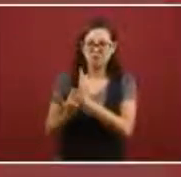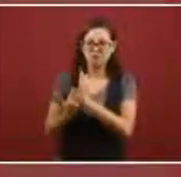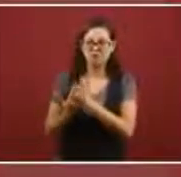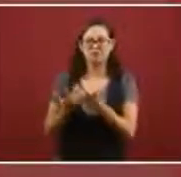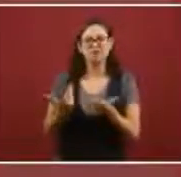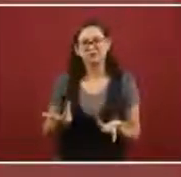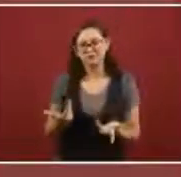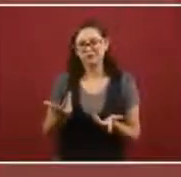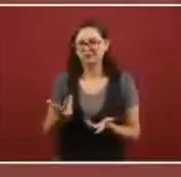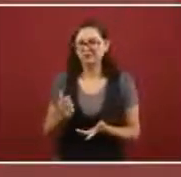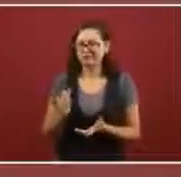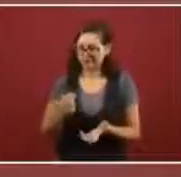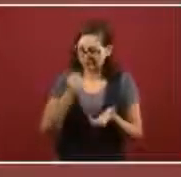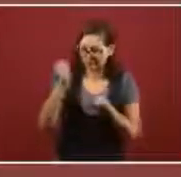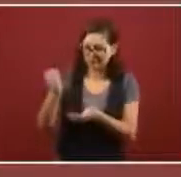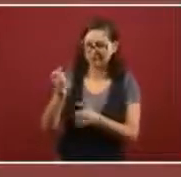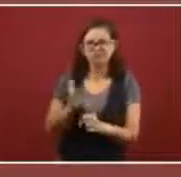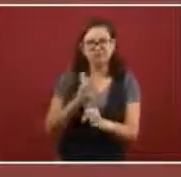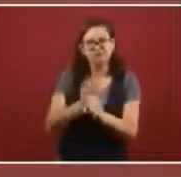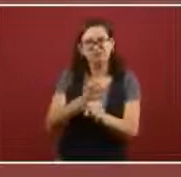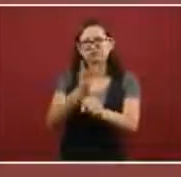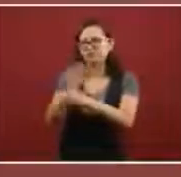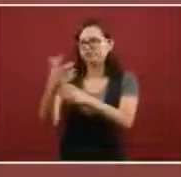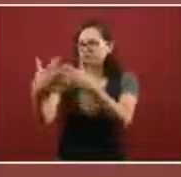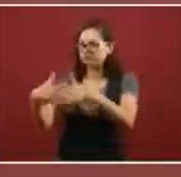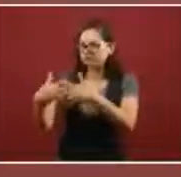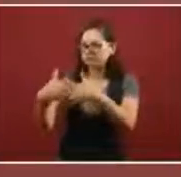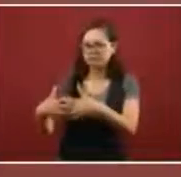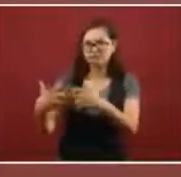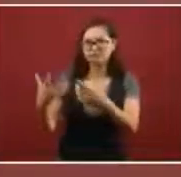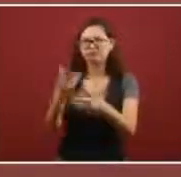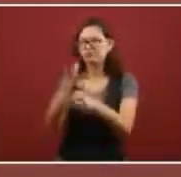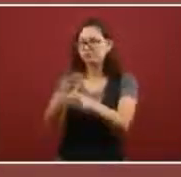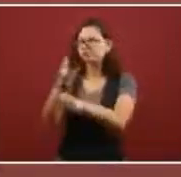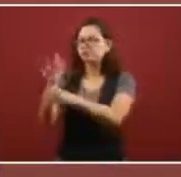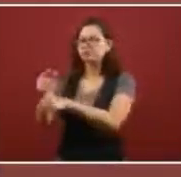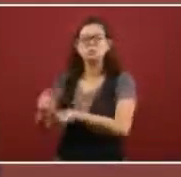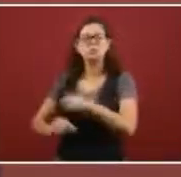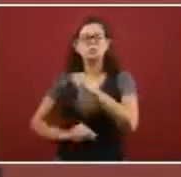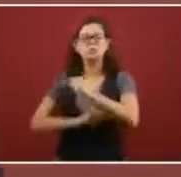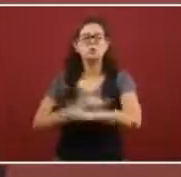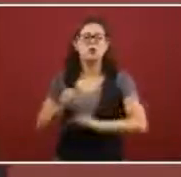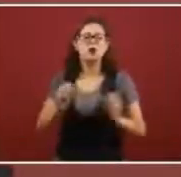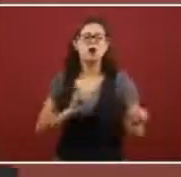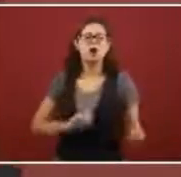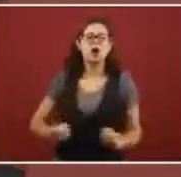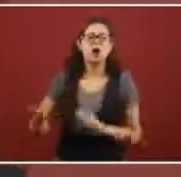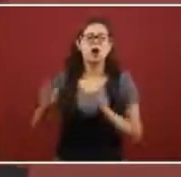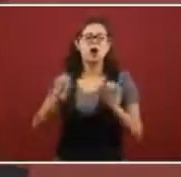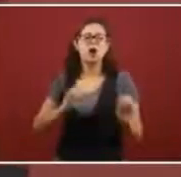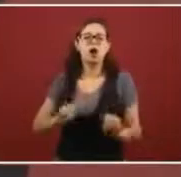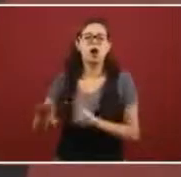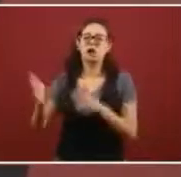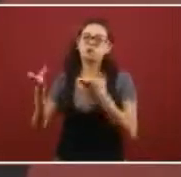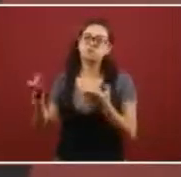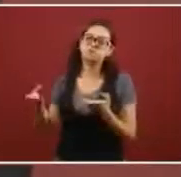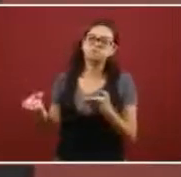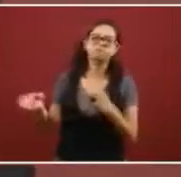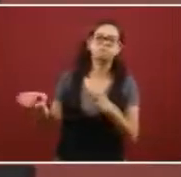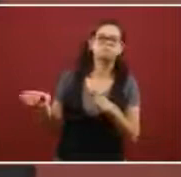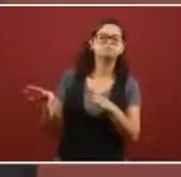darle mantenimiento a las plantas, las iban abandonando. Por eso utilizó el